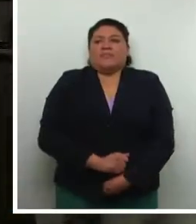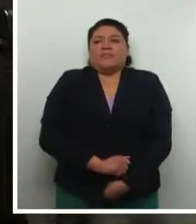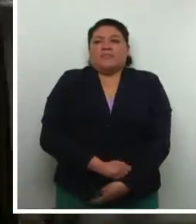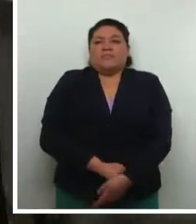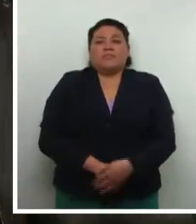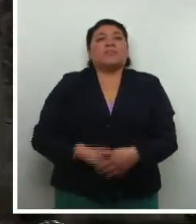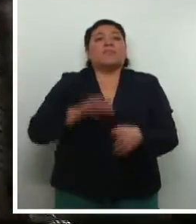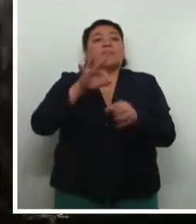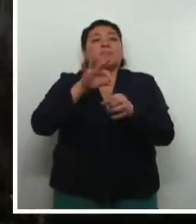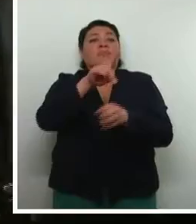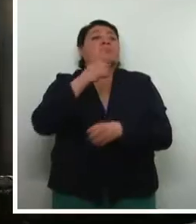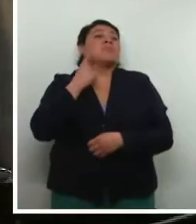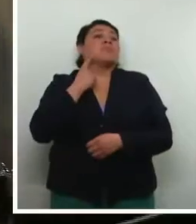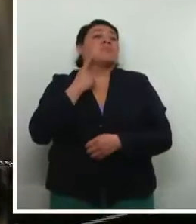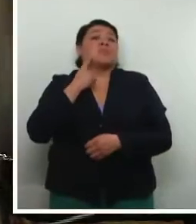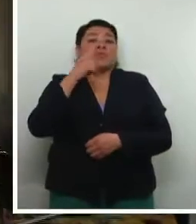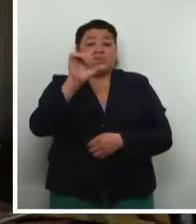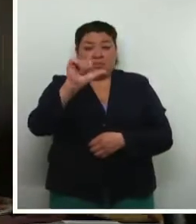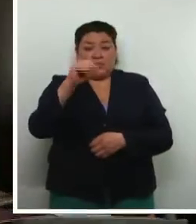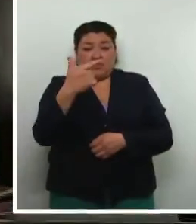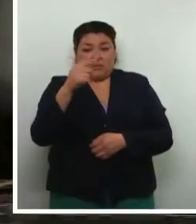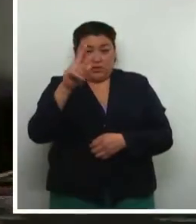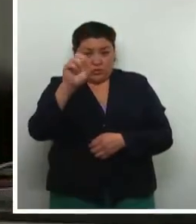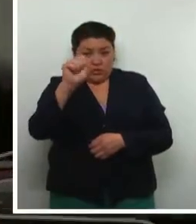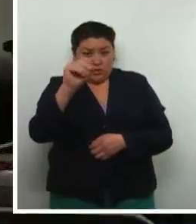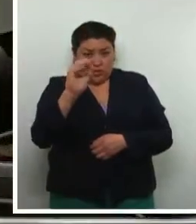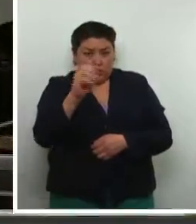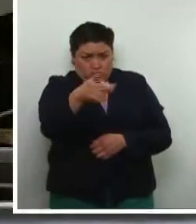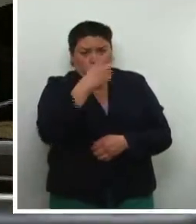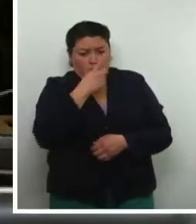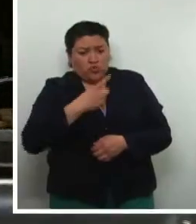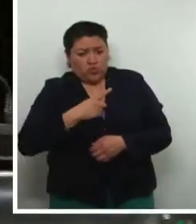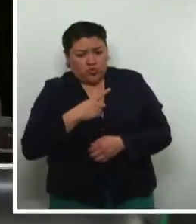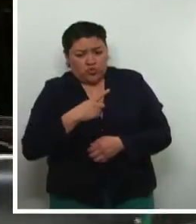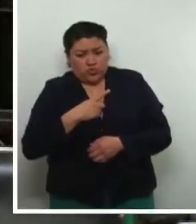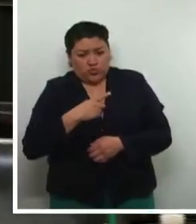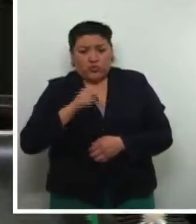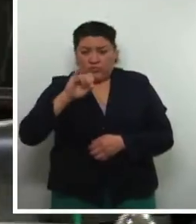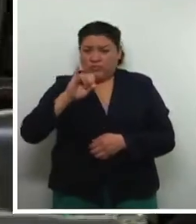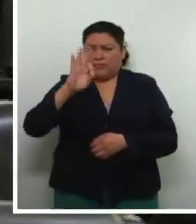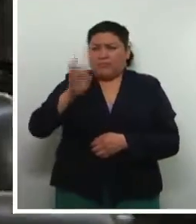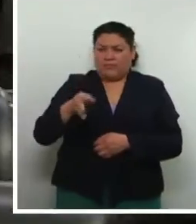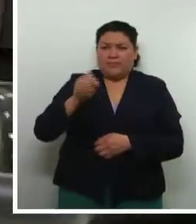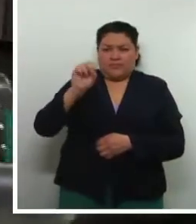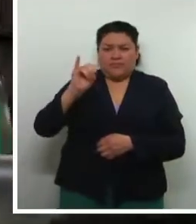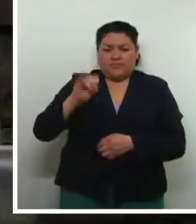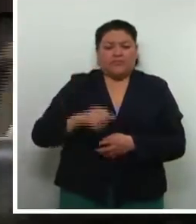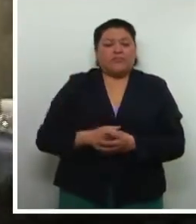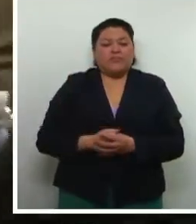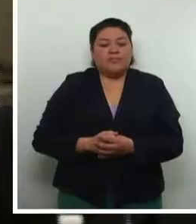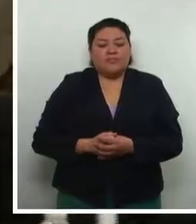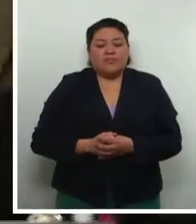El diputado Augusto Gómez Villanueva, de viva voz, a favor.